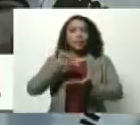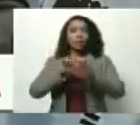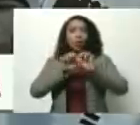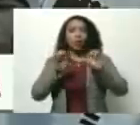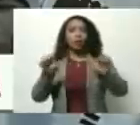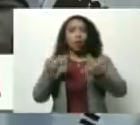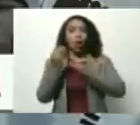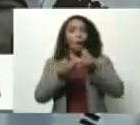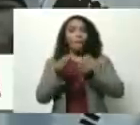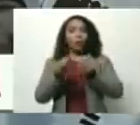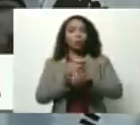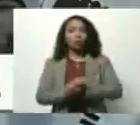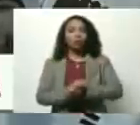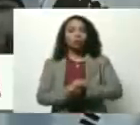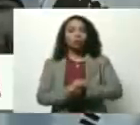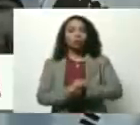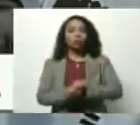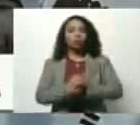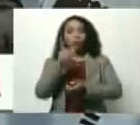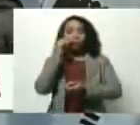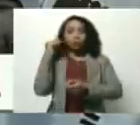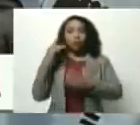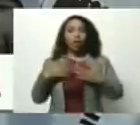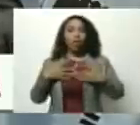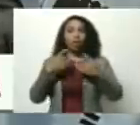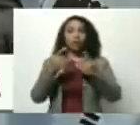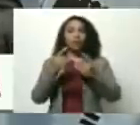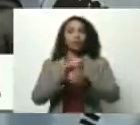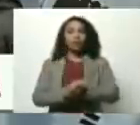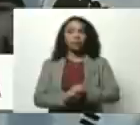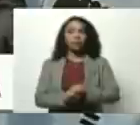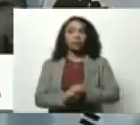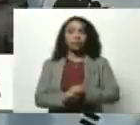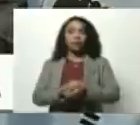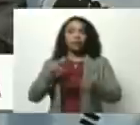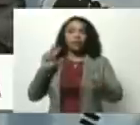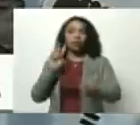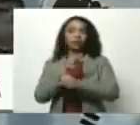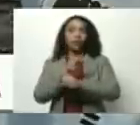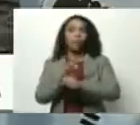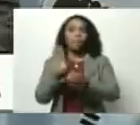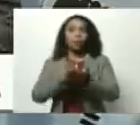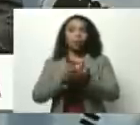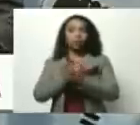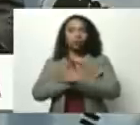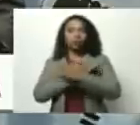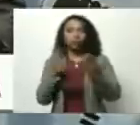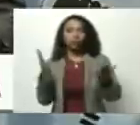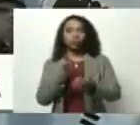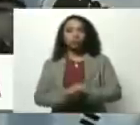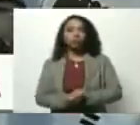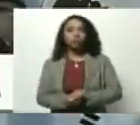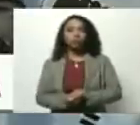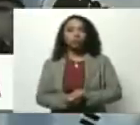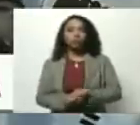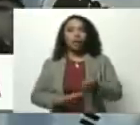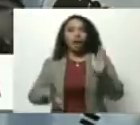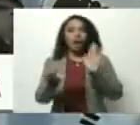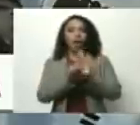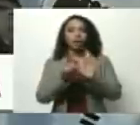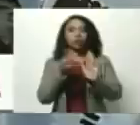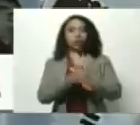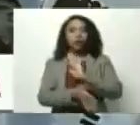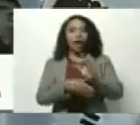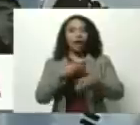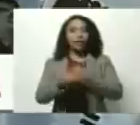educativos, así como a las y los docentes que violen las disposiciones contentivas en la ley.